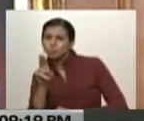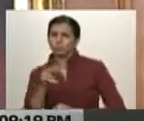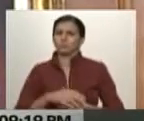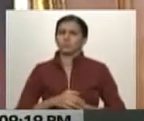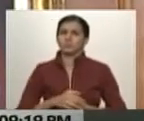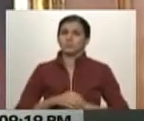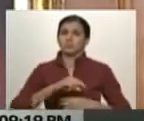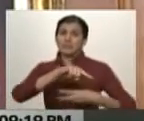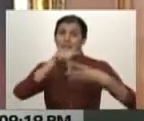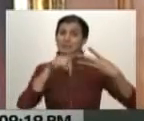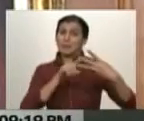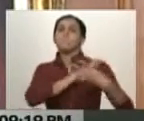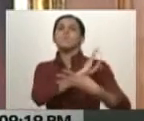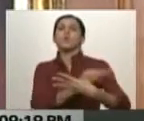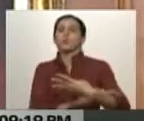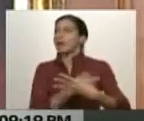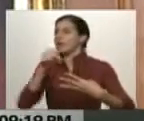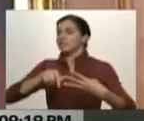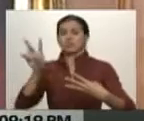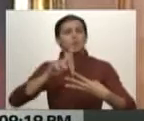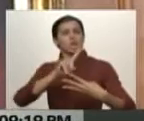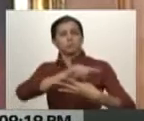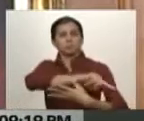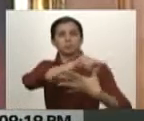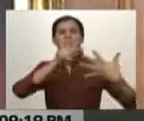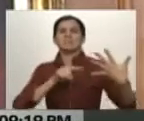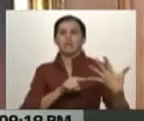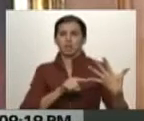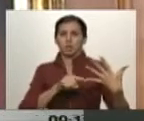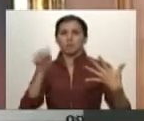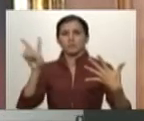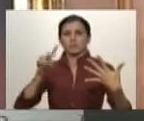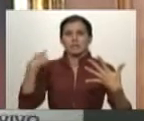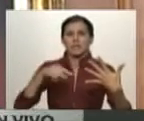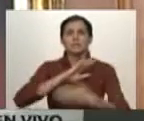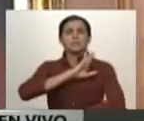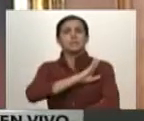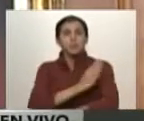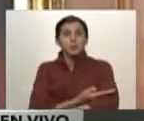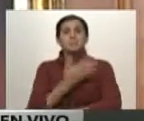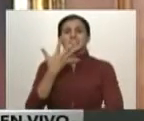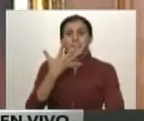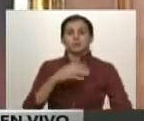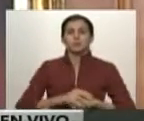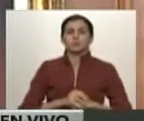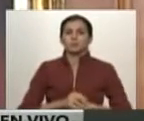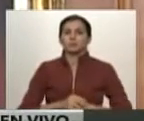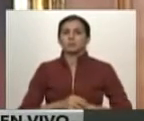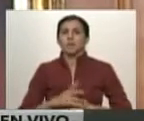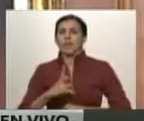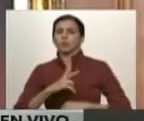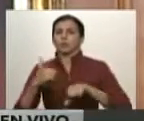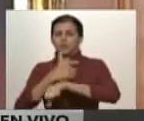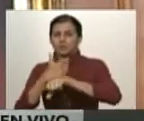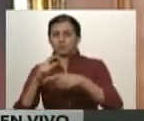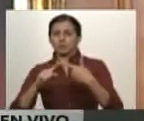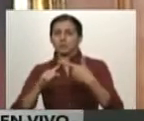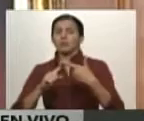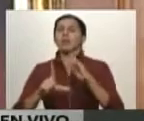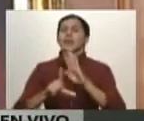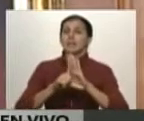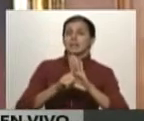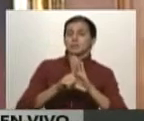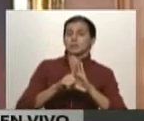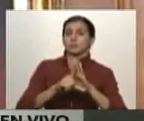tres poderes que son cinco poderes en venezuela conocido poder ejecutivo poder legislativo